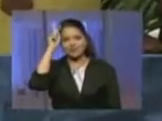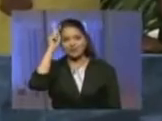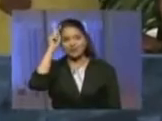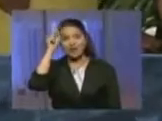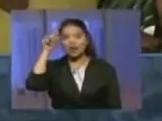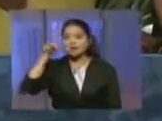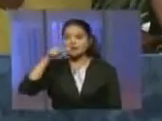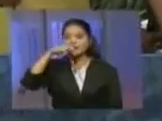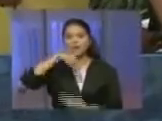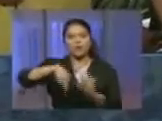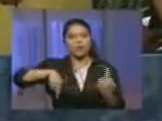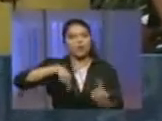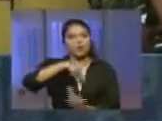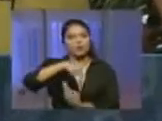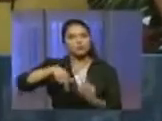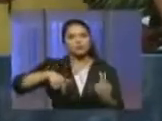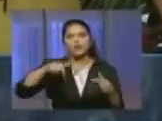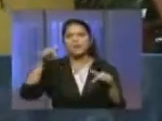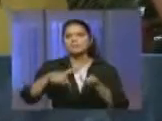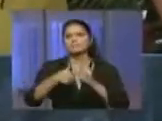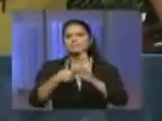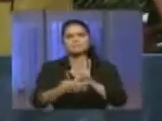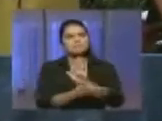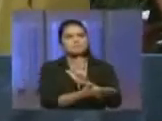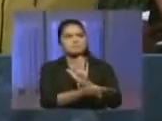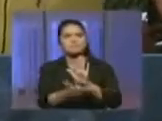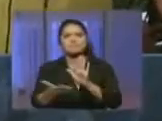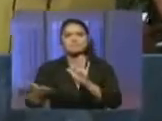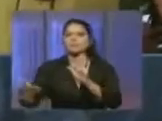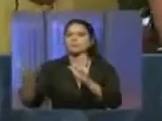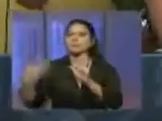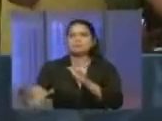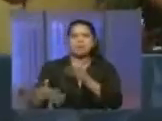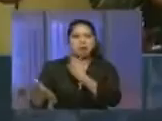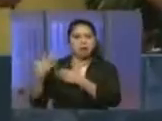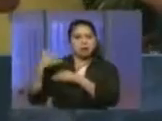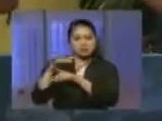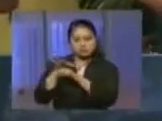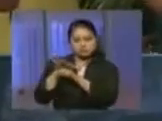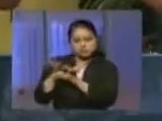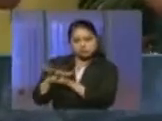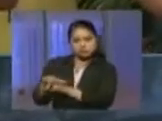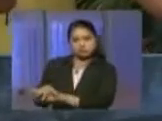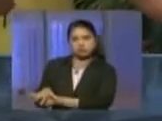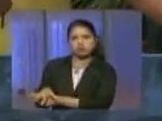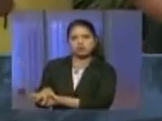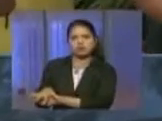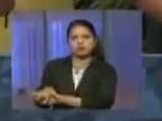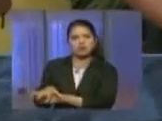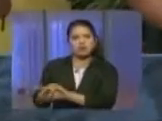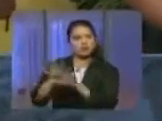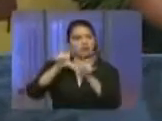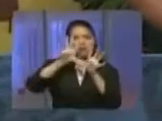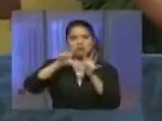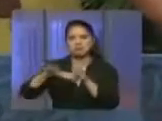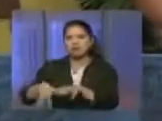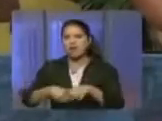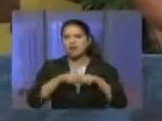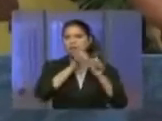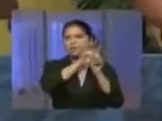Revolución vino a visibilizar a quienes habían sido saqueados explotados